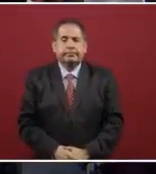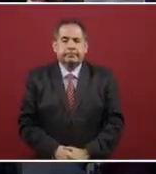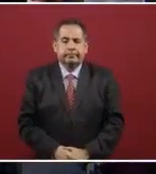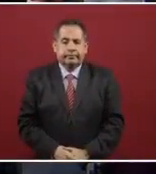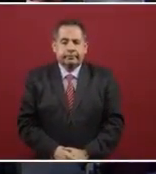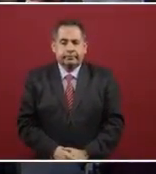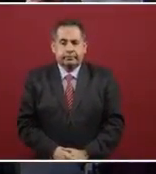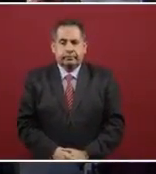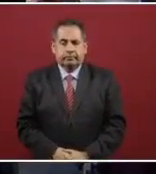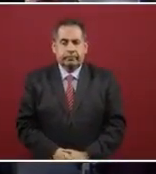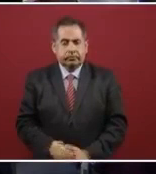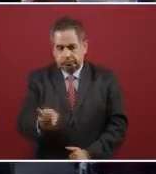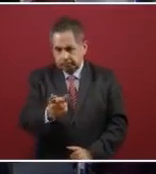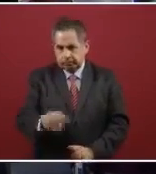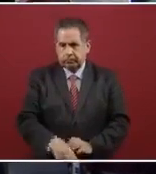A ver, ustedes dos.